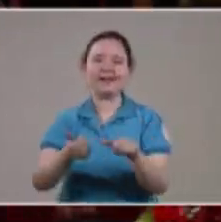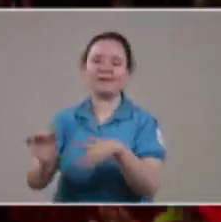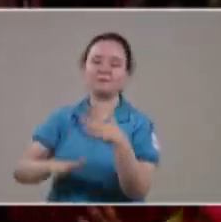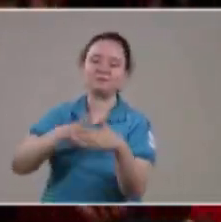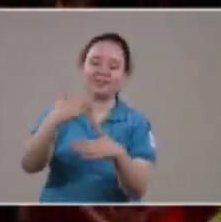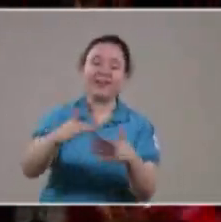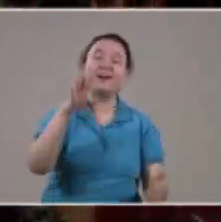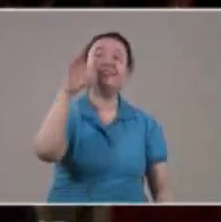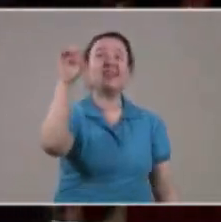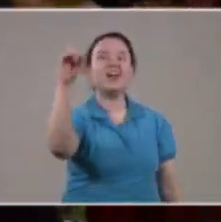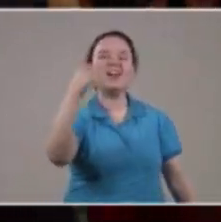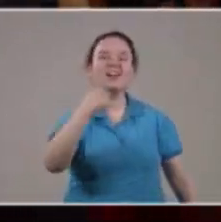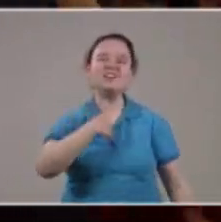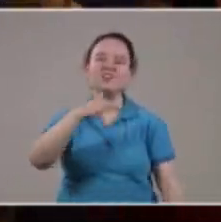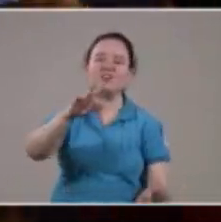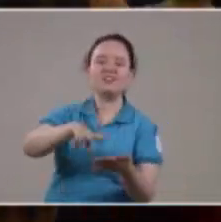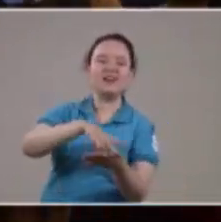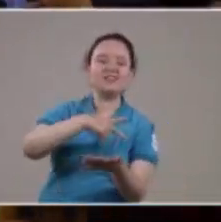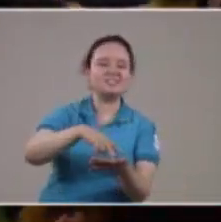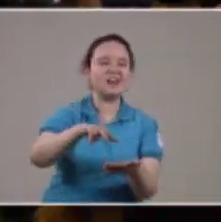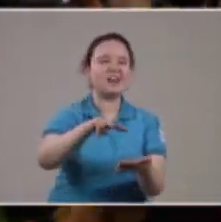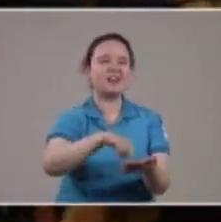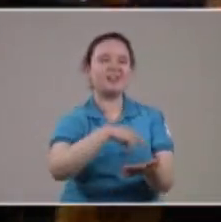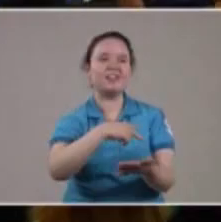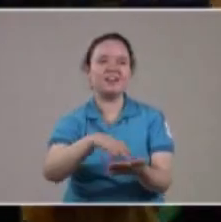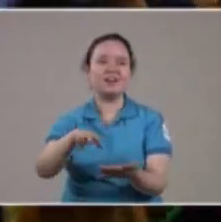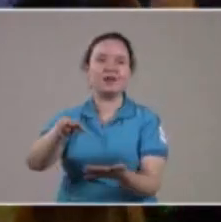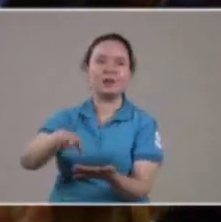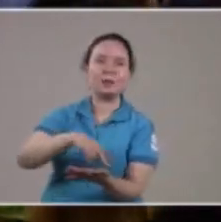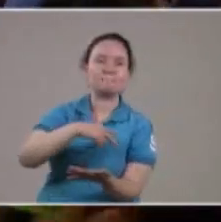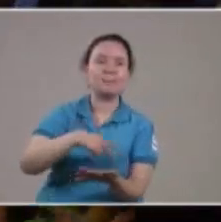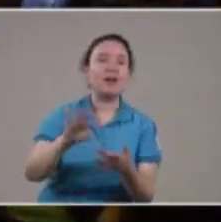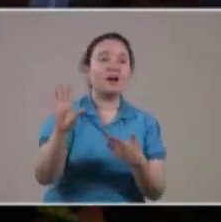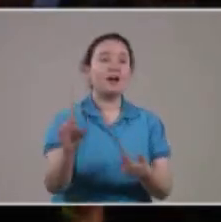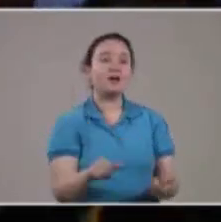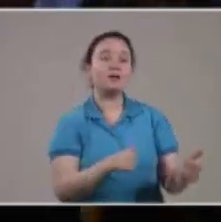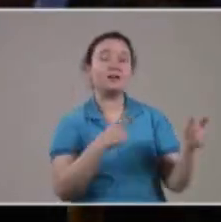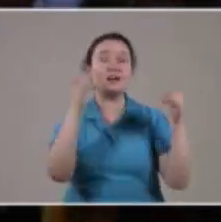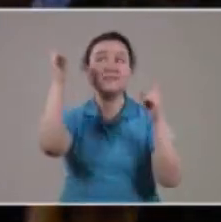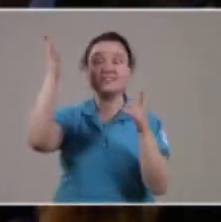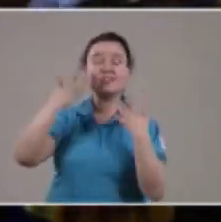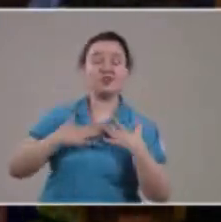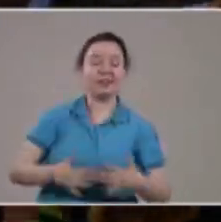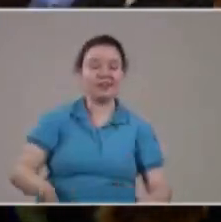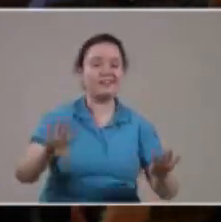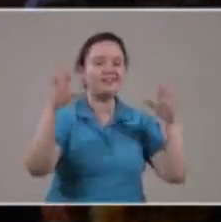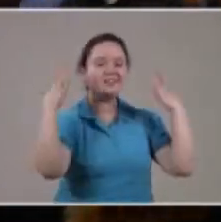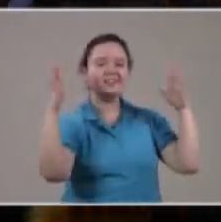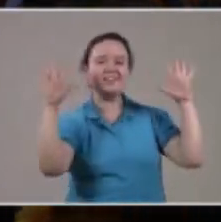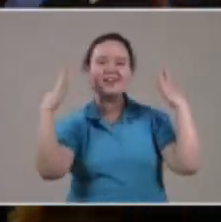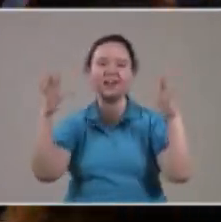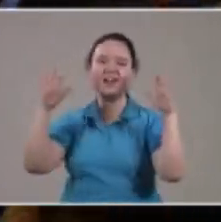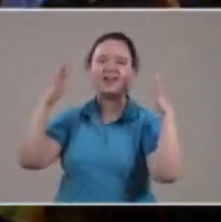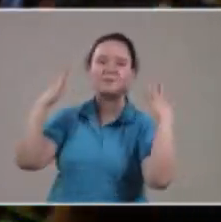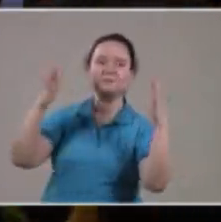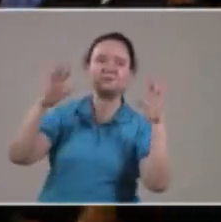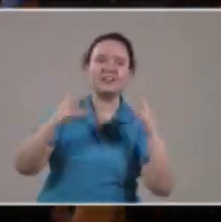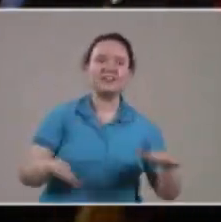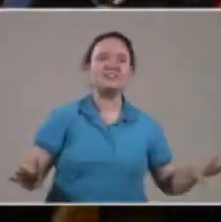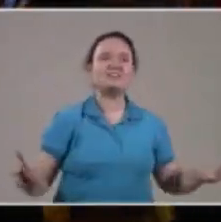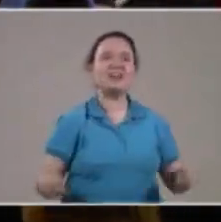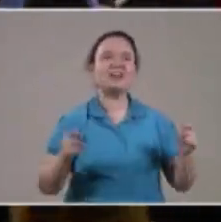Aleluya. Ante él yo danzaré. Él me ha vestido de alegría.